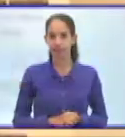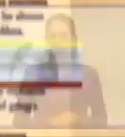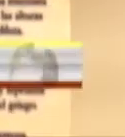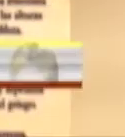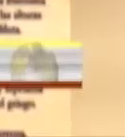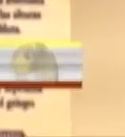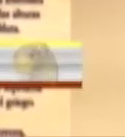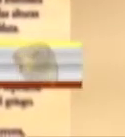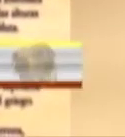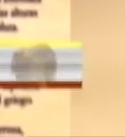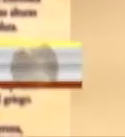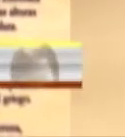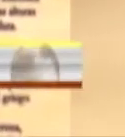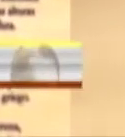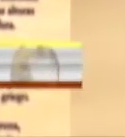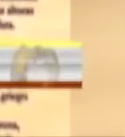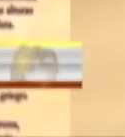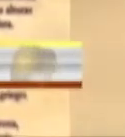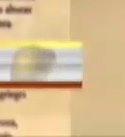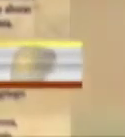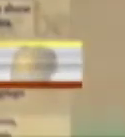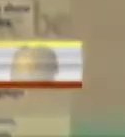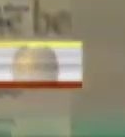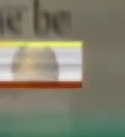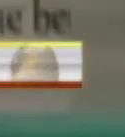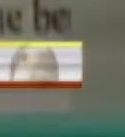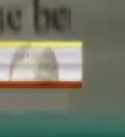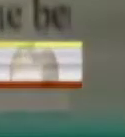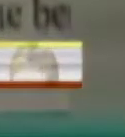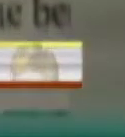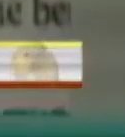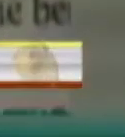que si el cielo la demostra vacía,